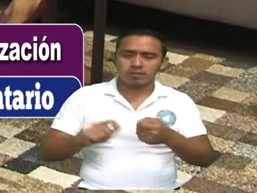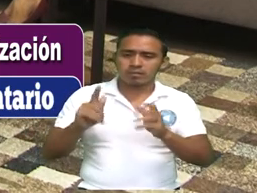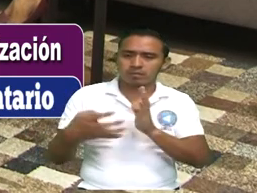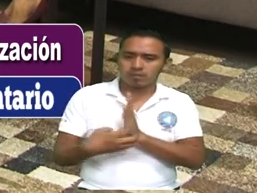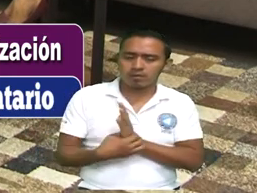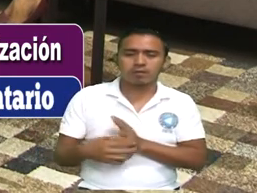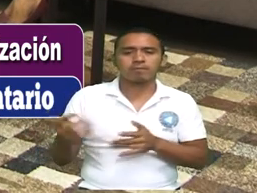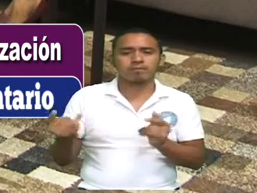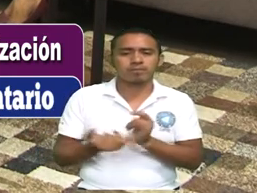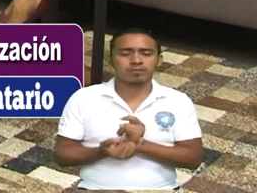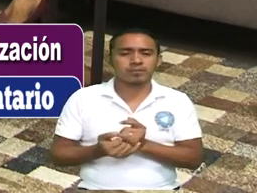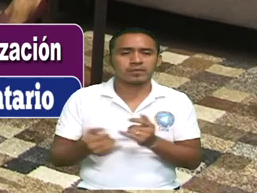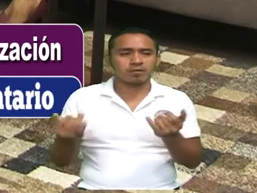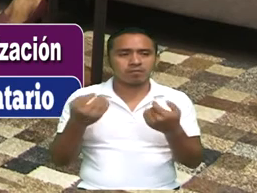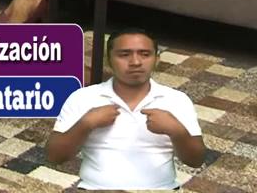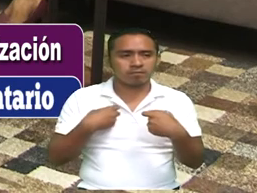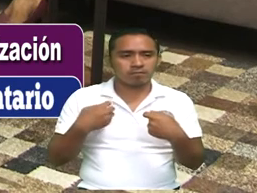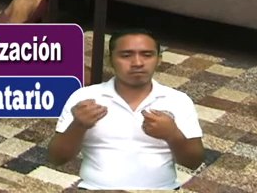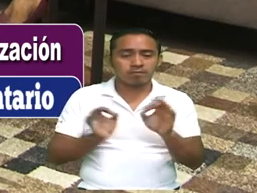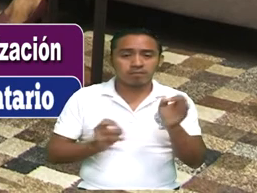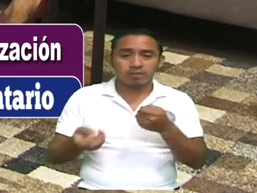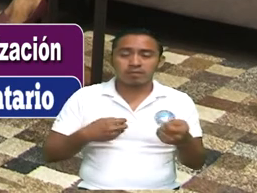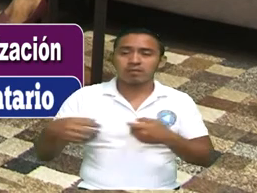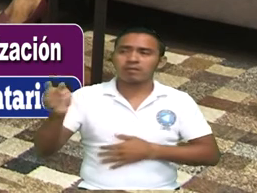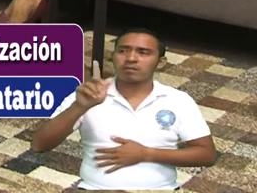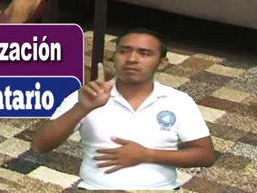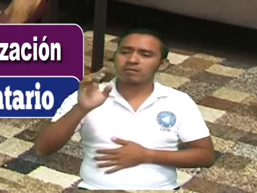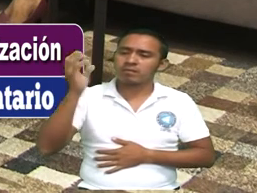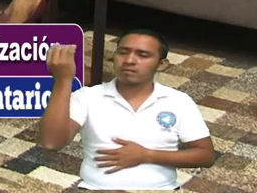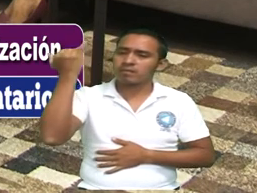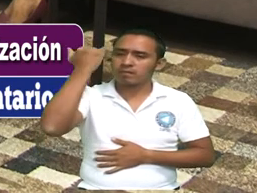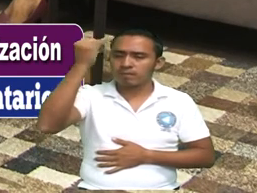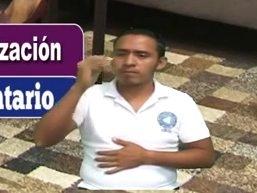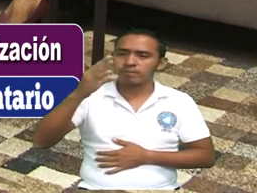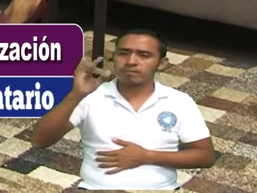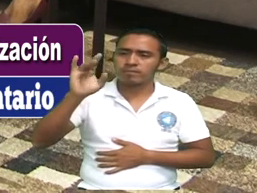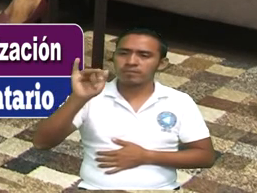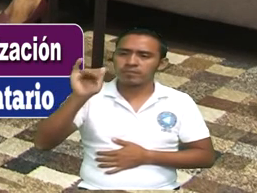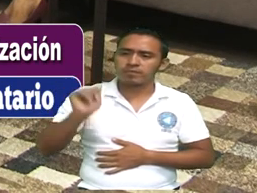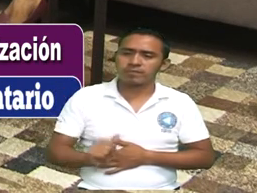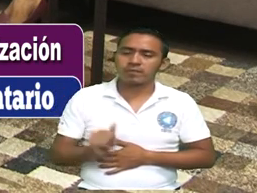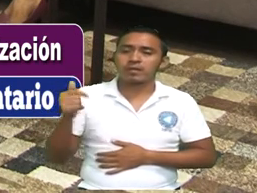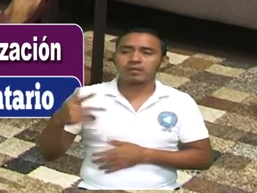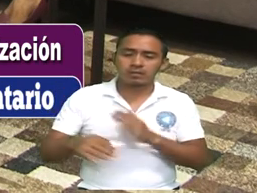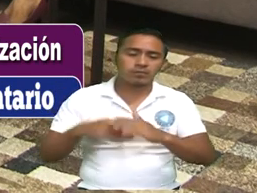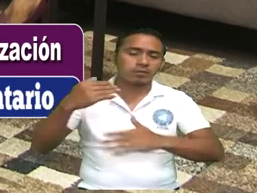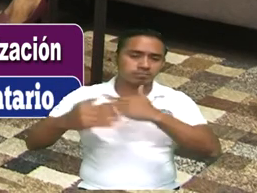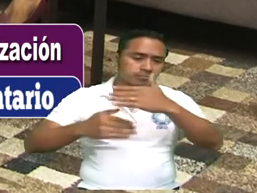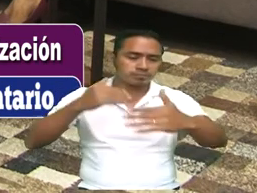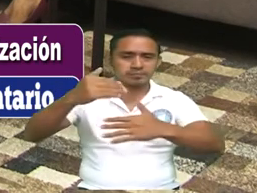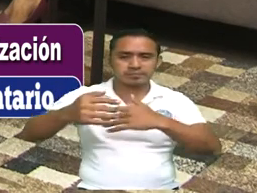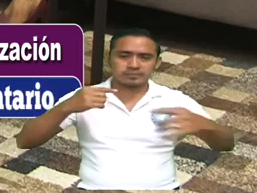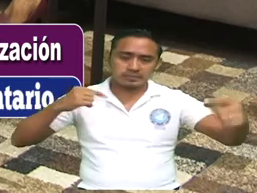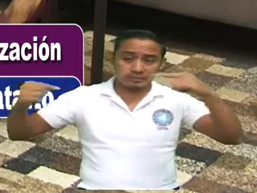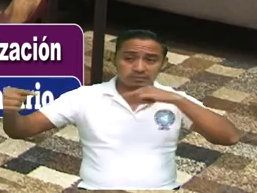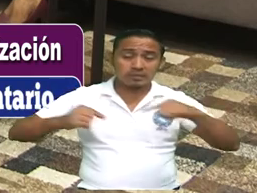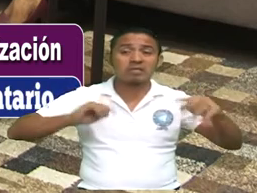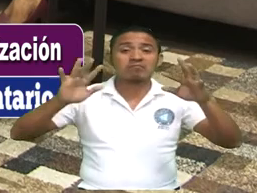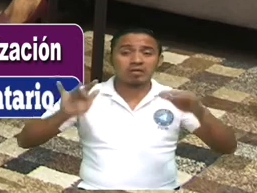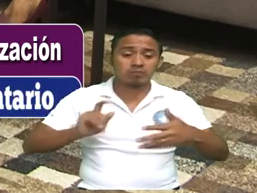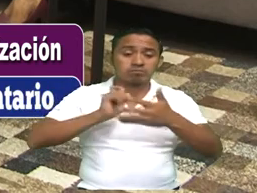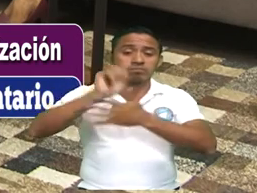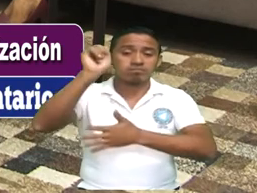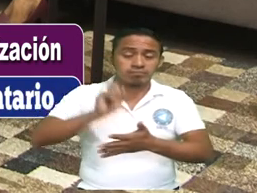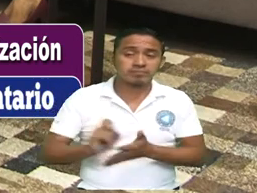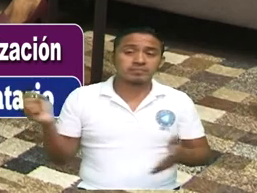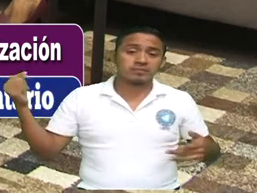en las ferias científicas. Esos son proyectos importantes, interesantes, que luego son estrategias que ya han sido